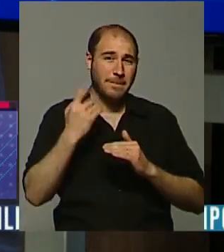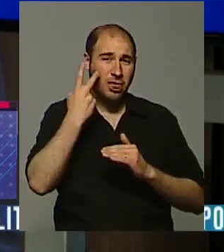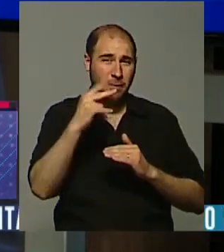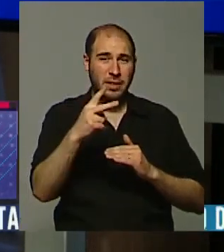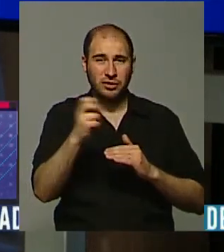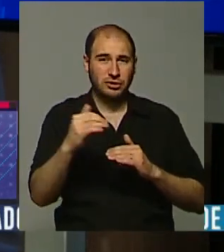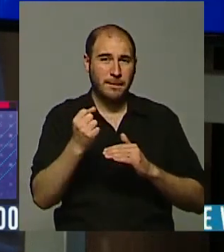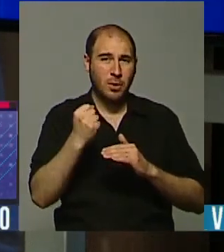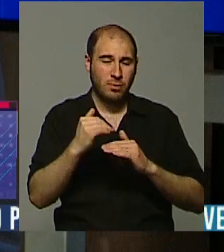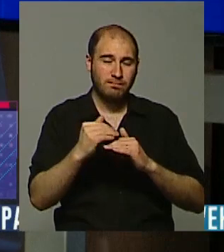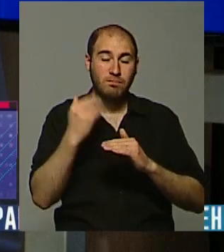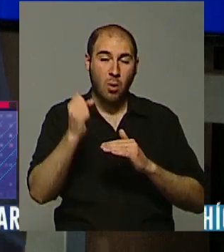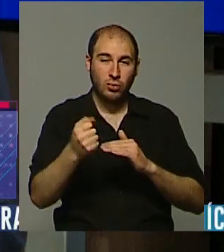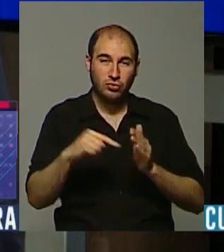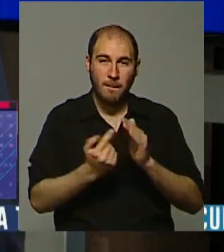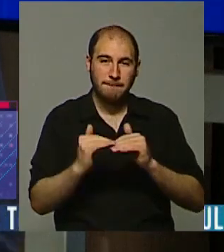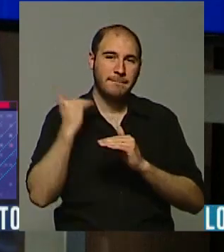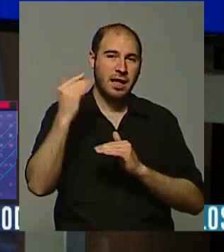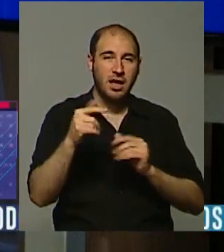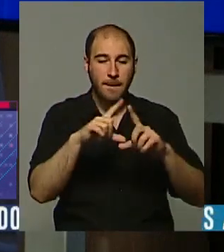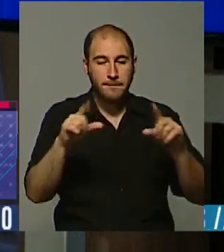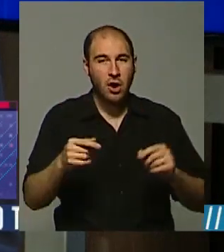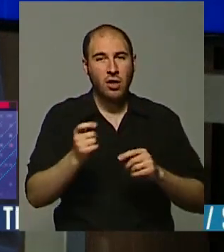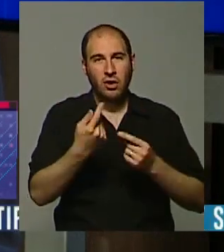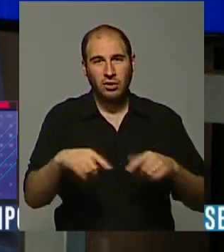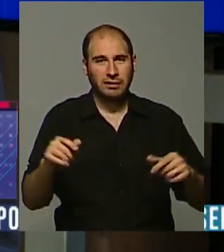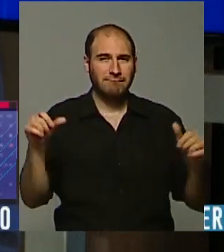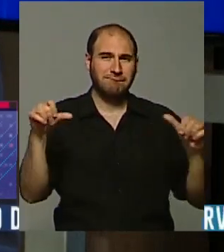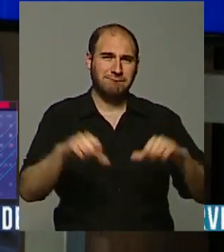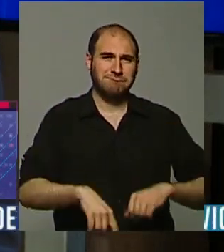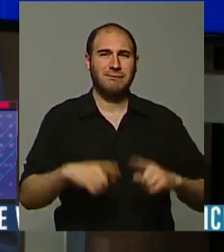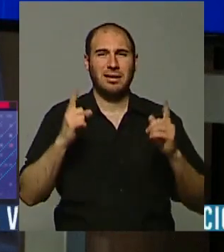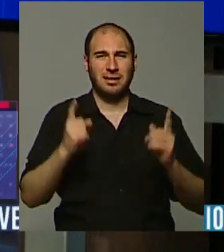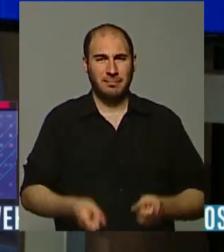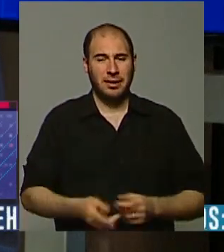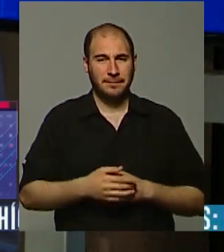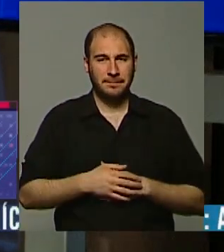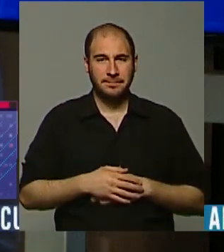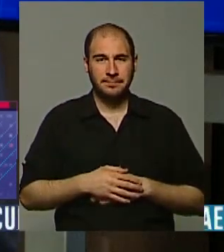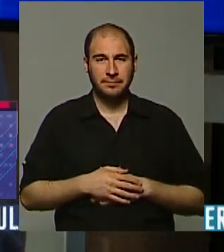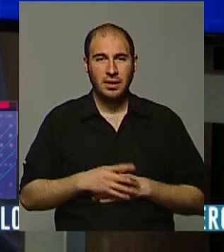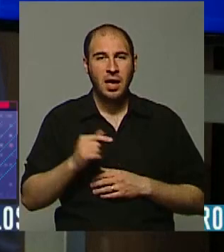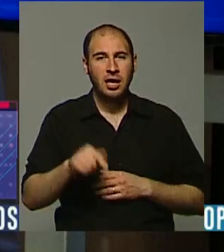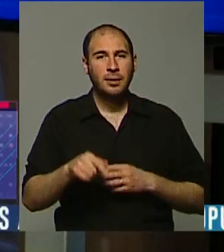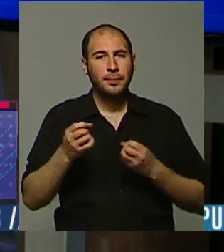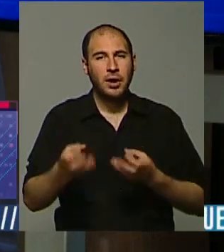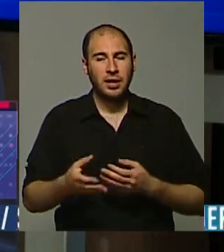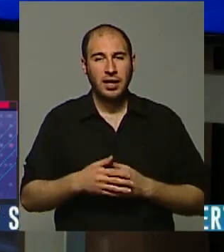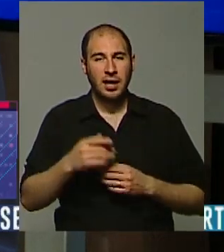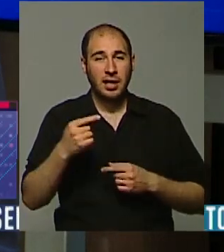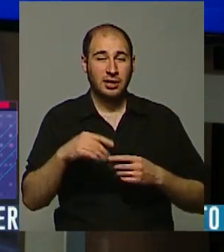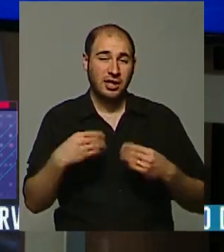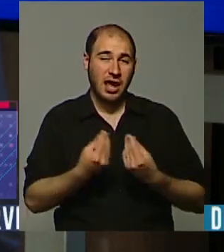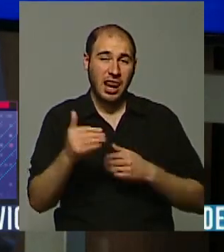2.200 puntos básicos. Los bonos y las acciones siguen sufriendo de una manera importante. Esto tiene que ver con el